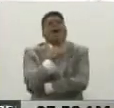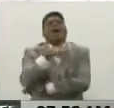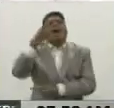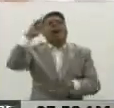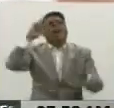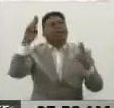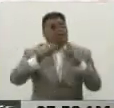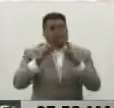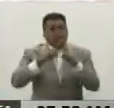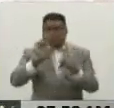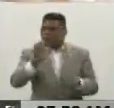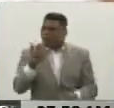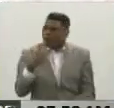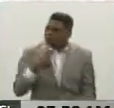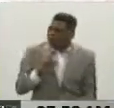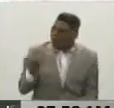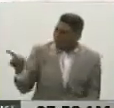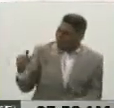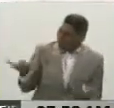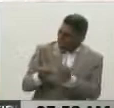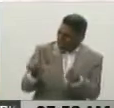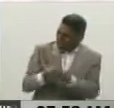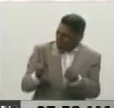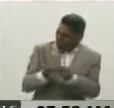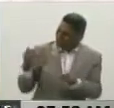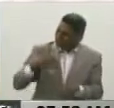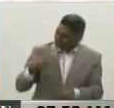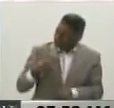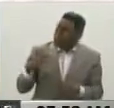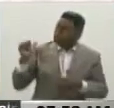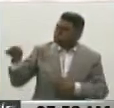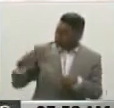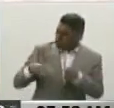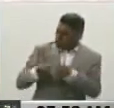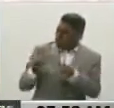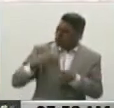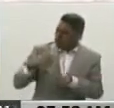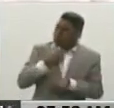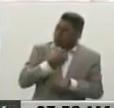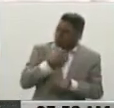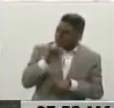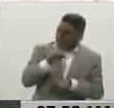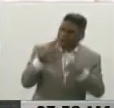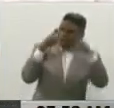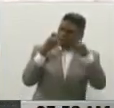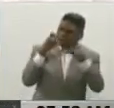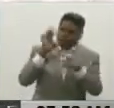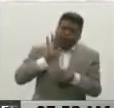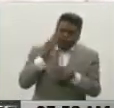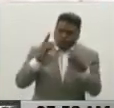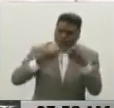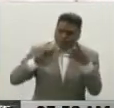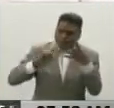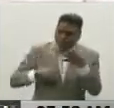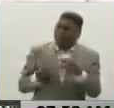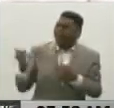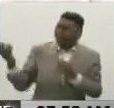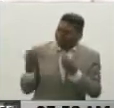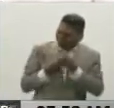otro, a su otro, a ese que batallador que está en otro lado igual que él, dando la lucha por la revolución, es que se dieron cuenta